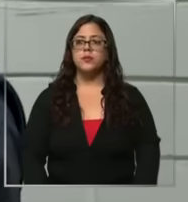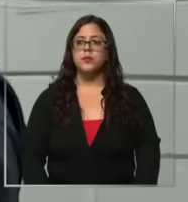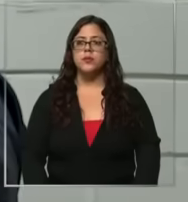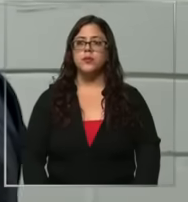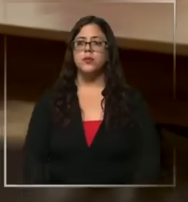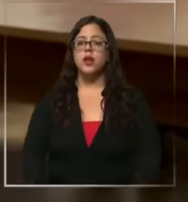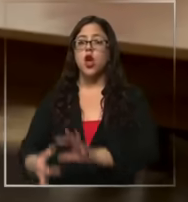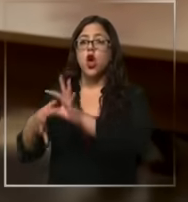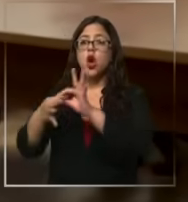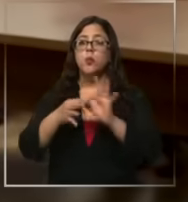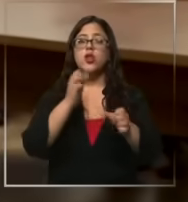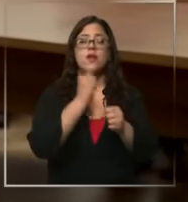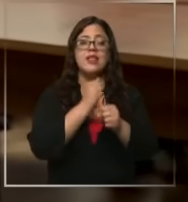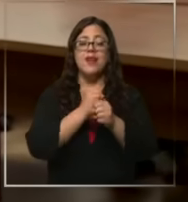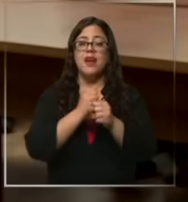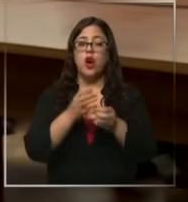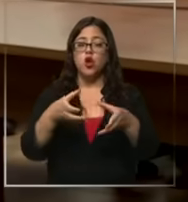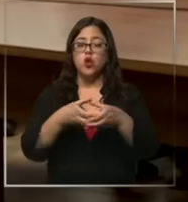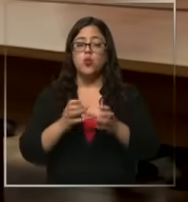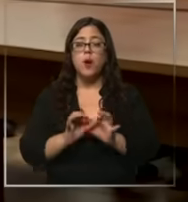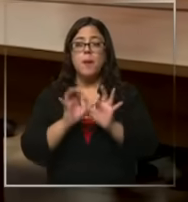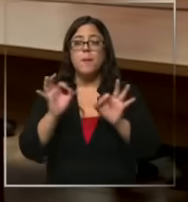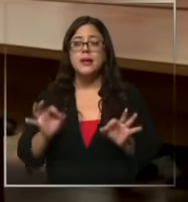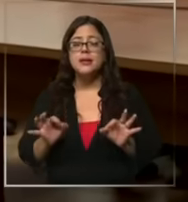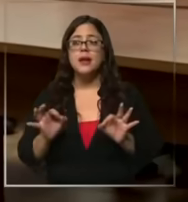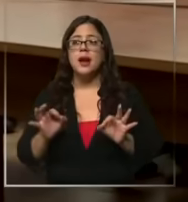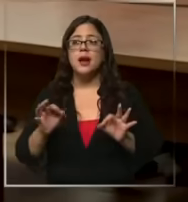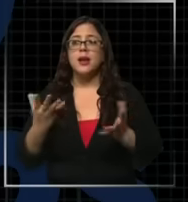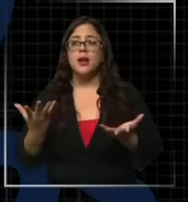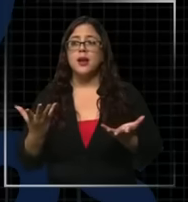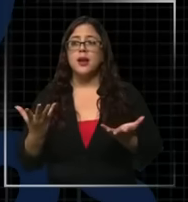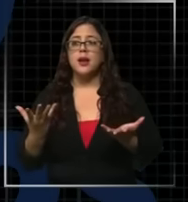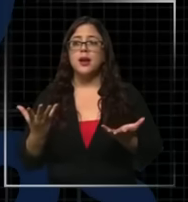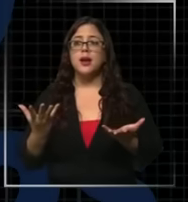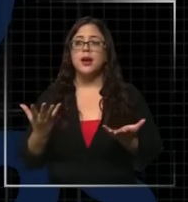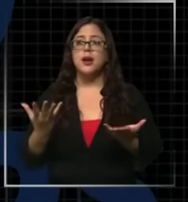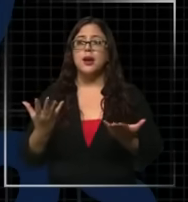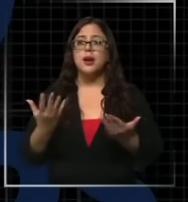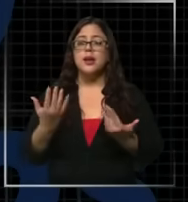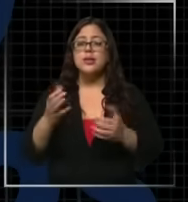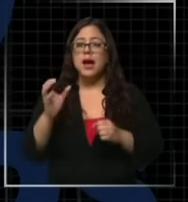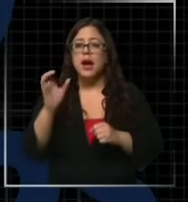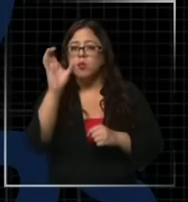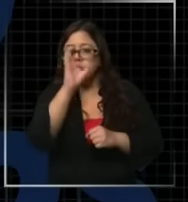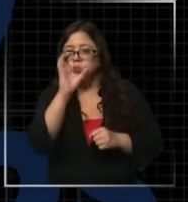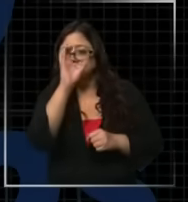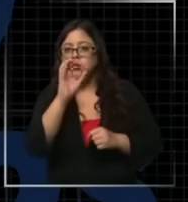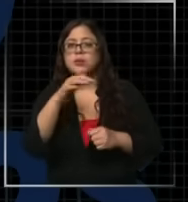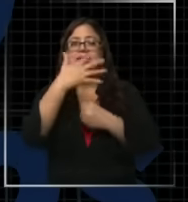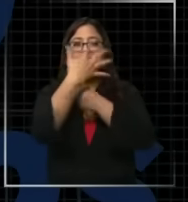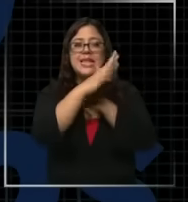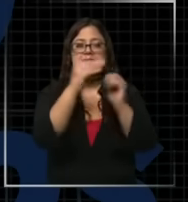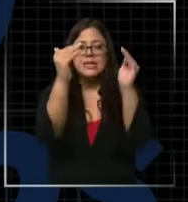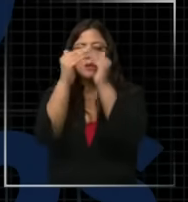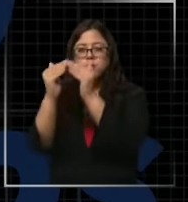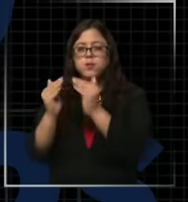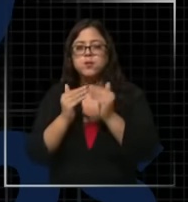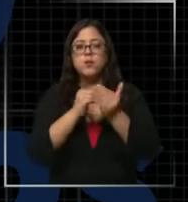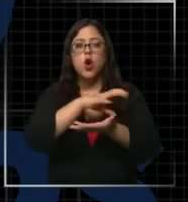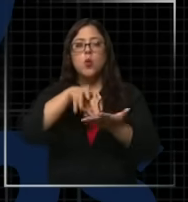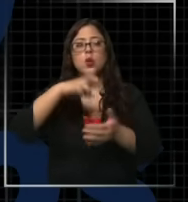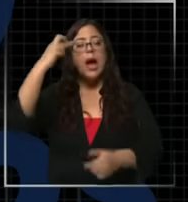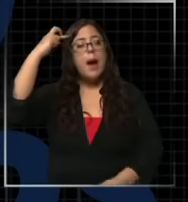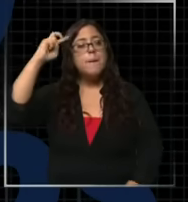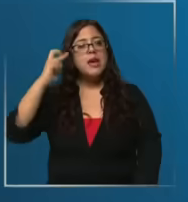Gracias al trabajo de esta brigada especializada, logramos establecer 15 domicilios asociados a esta organización, comunas de